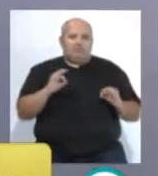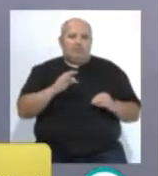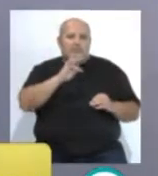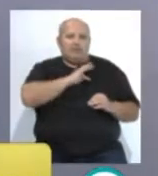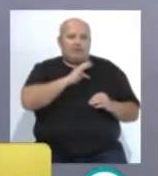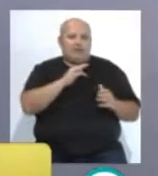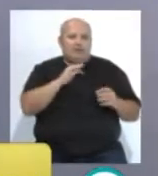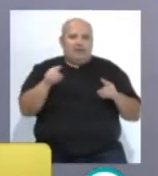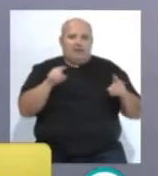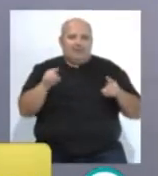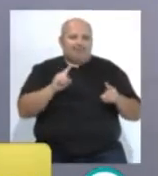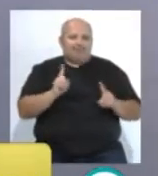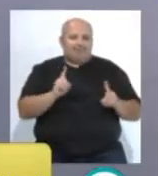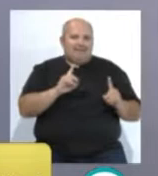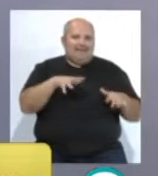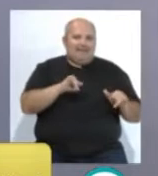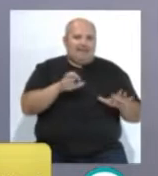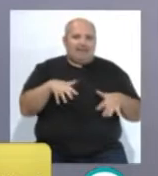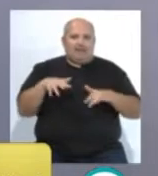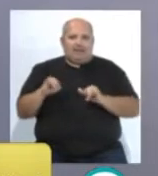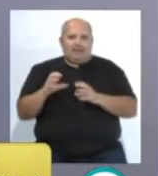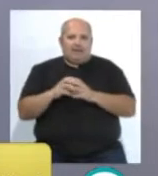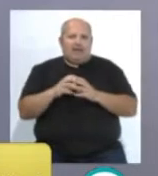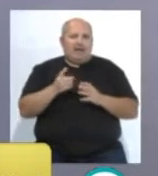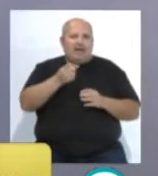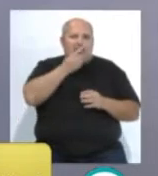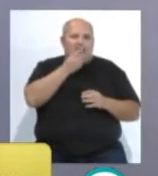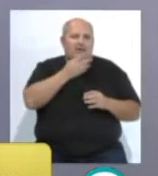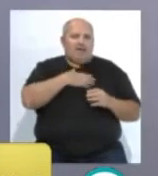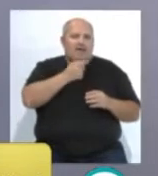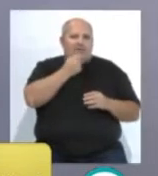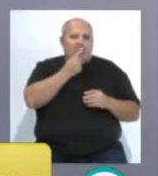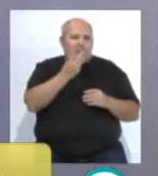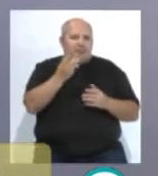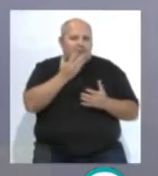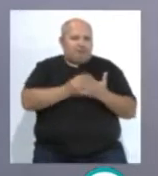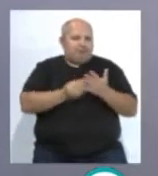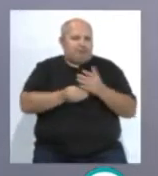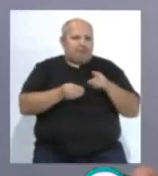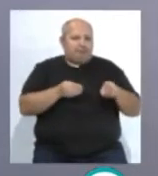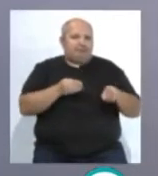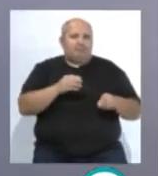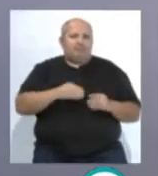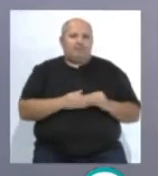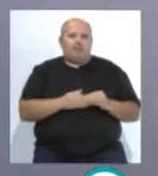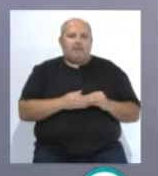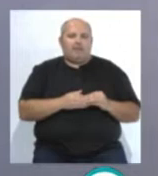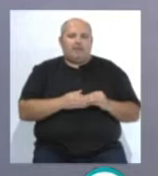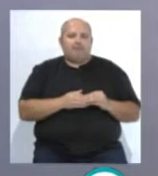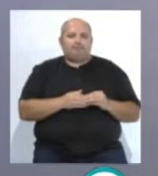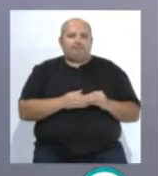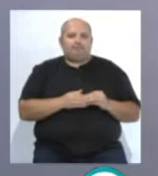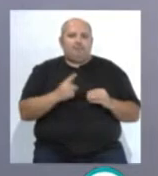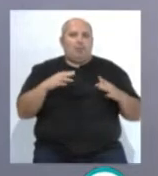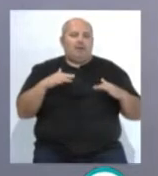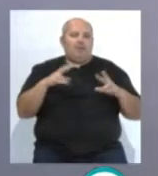mereció ganar ninguno de los dos equipos. Es verdad que hubo un error garrafal del árbitro que normalmente no suelo hablar de ello.